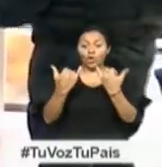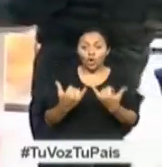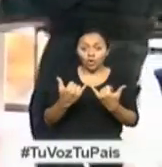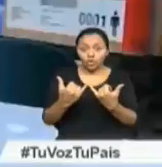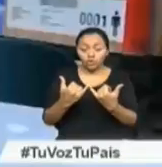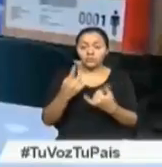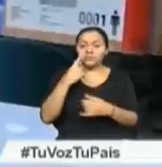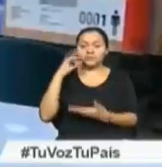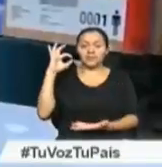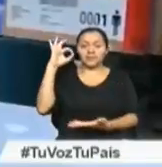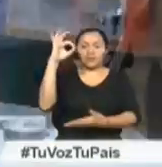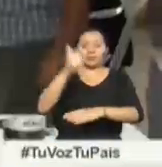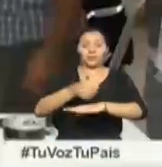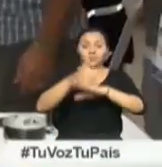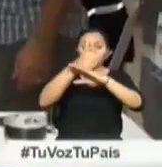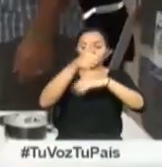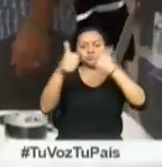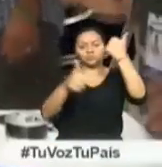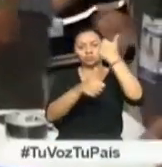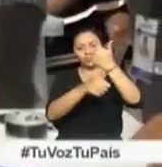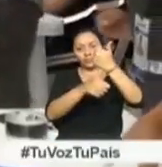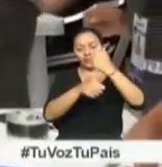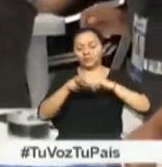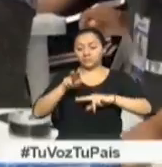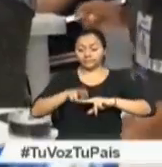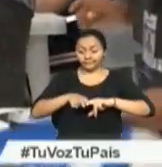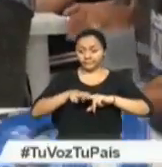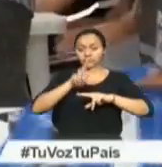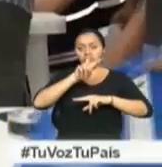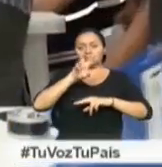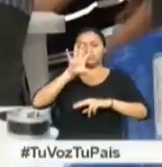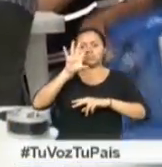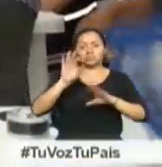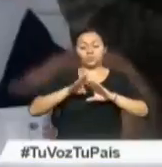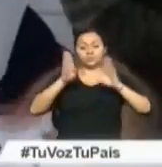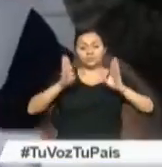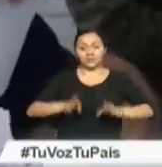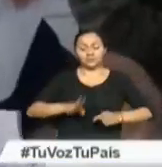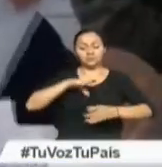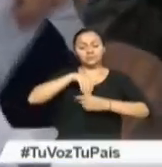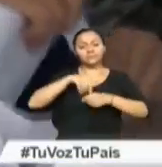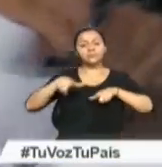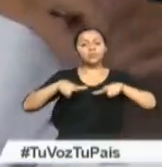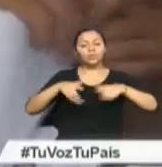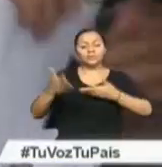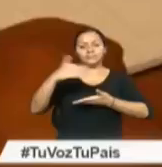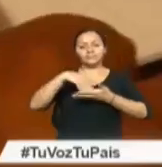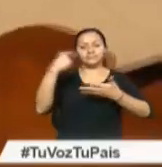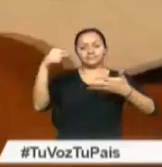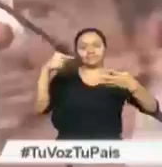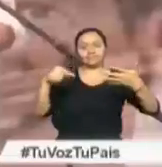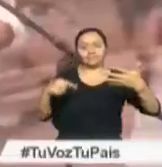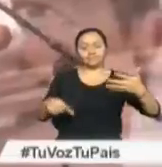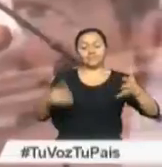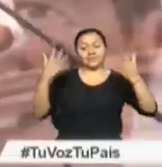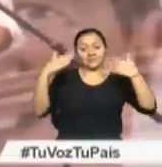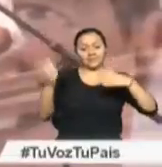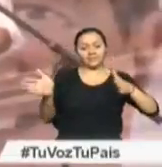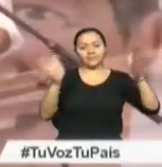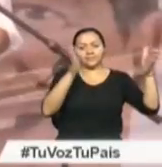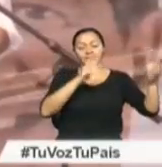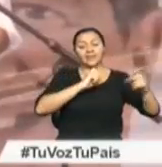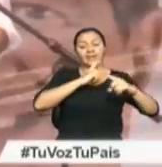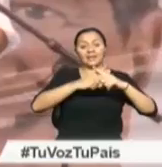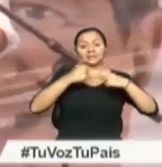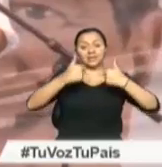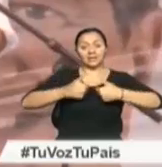delegado principal y un suplente para cada una de las 250 mesas que se instalarán para el reconteo. Por su parte, el ex